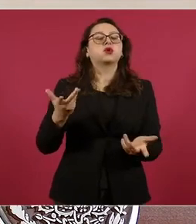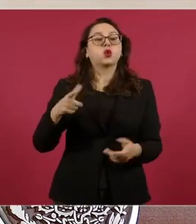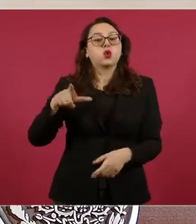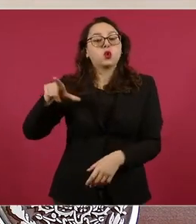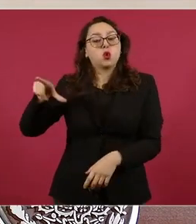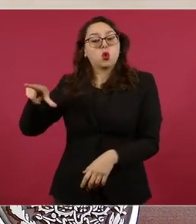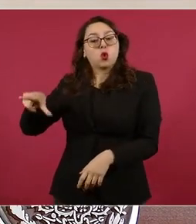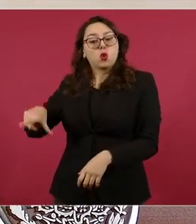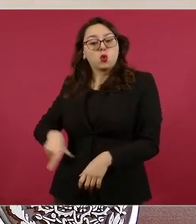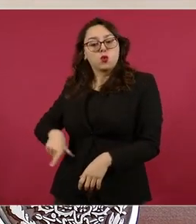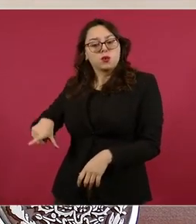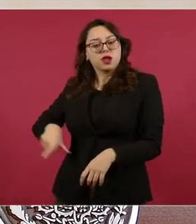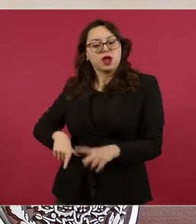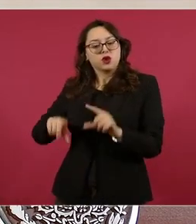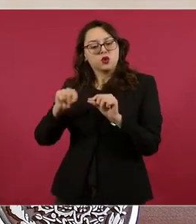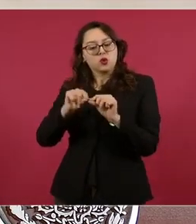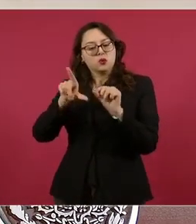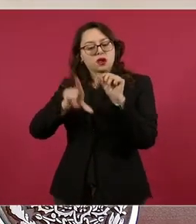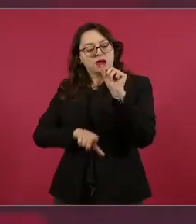de la